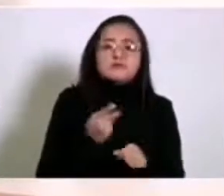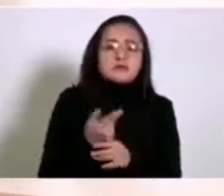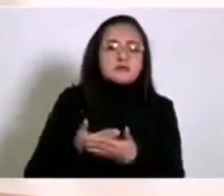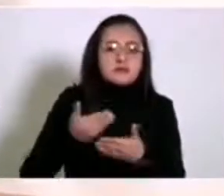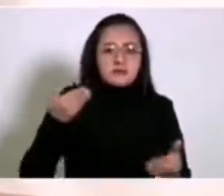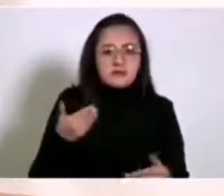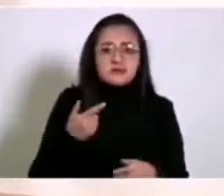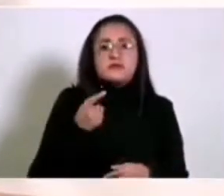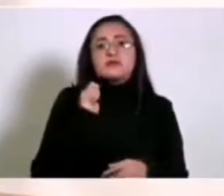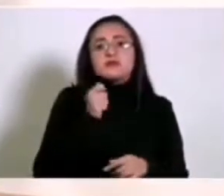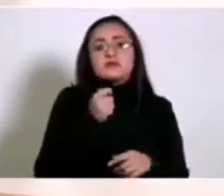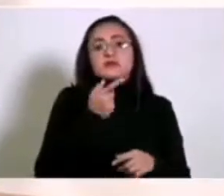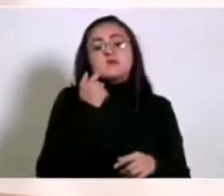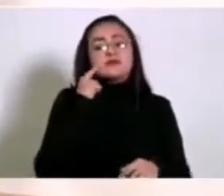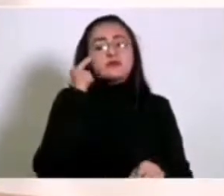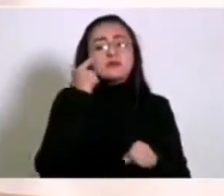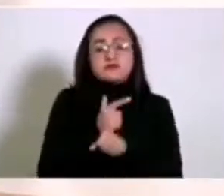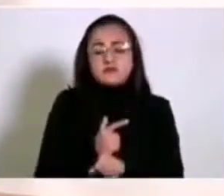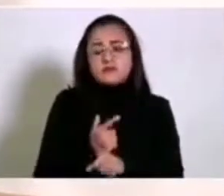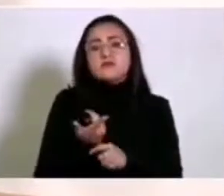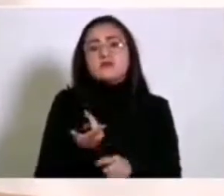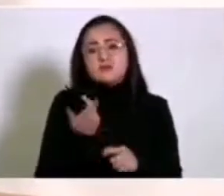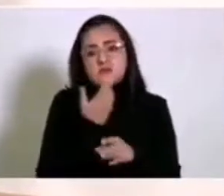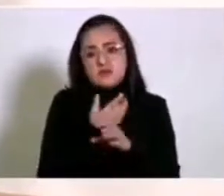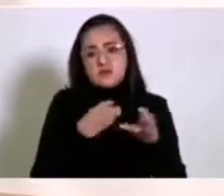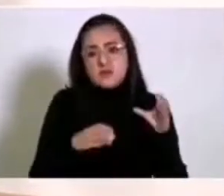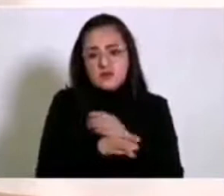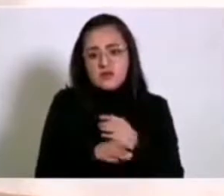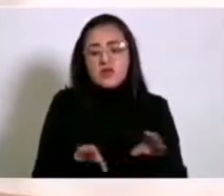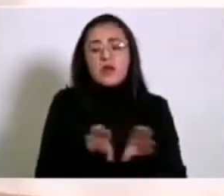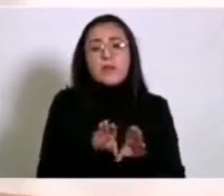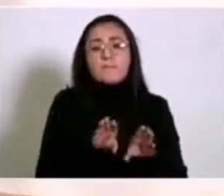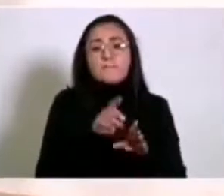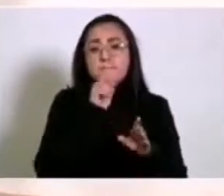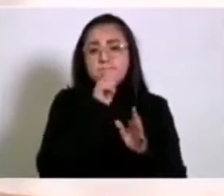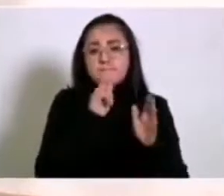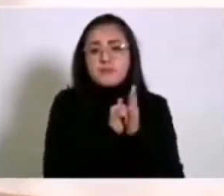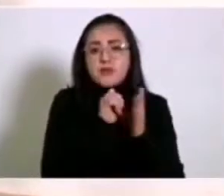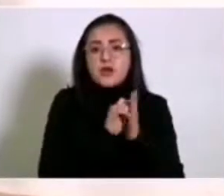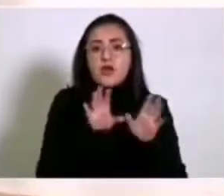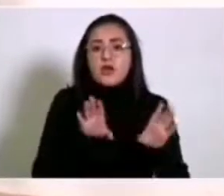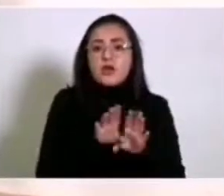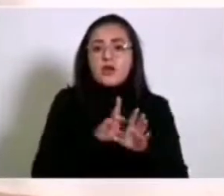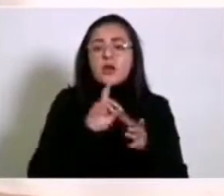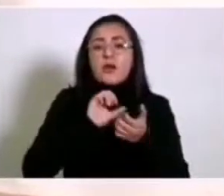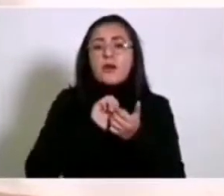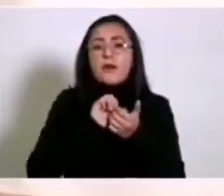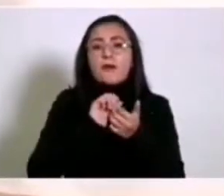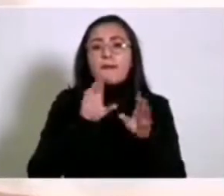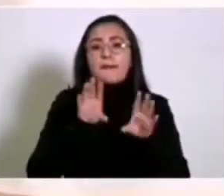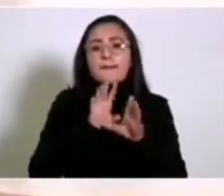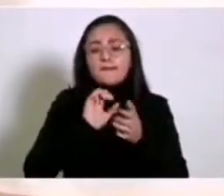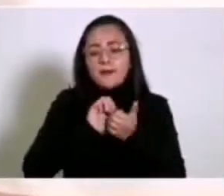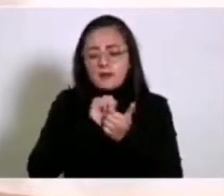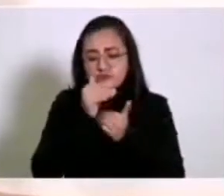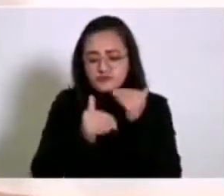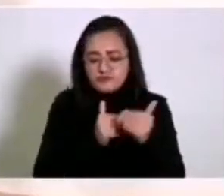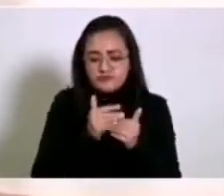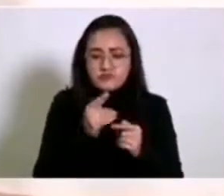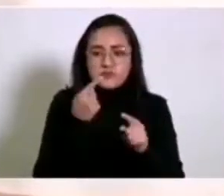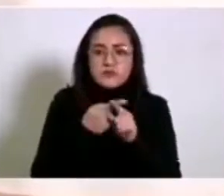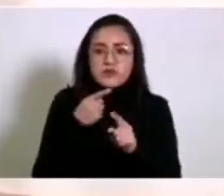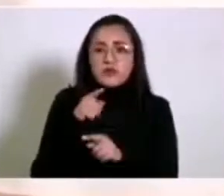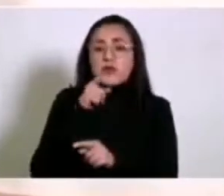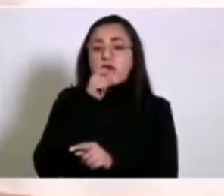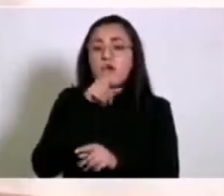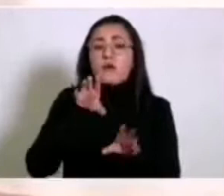sino que encontramos grandes irregularidades por ejemplo la construcción del museo de evolución de tehuacán y el museo del abdomen sus construcciones